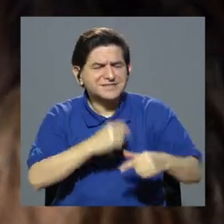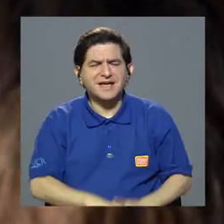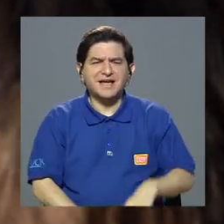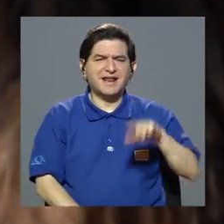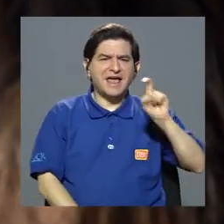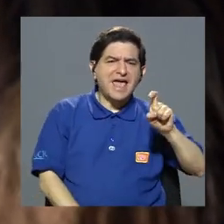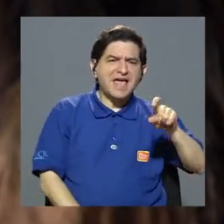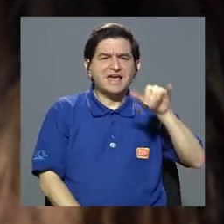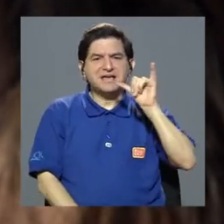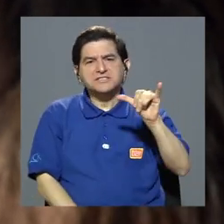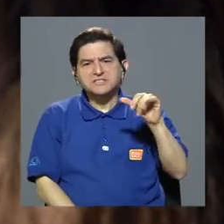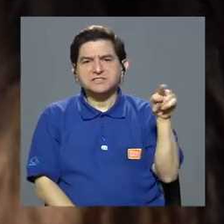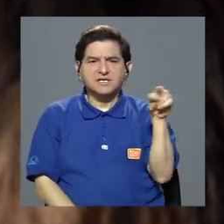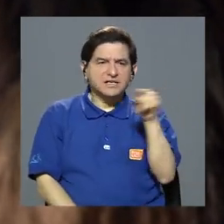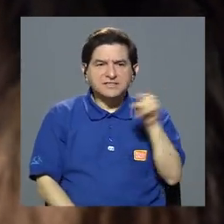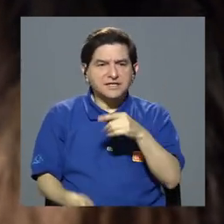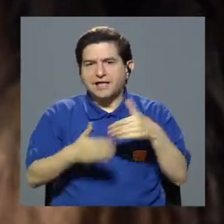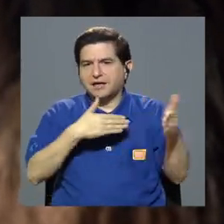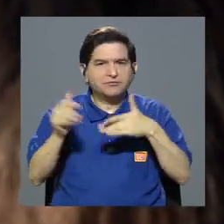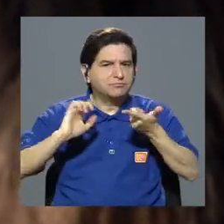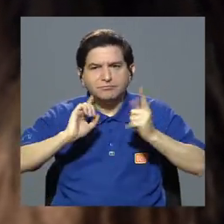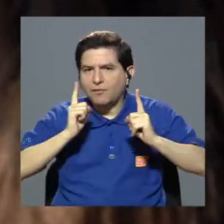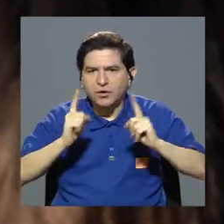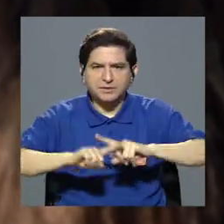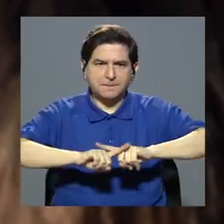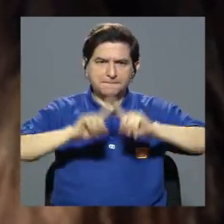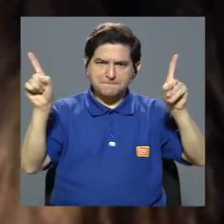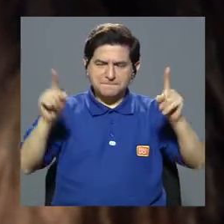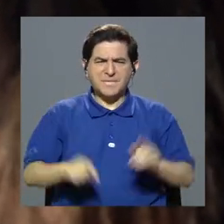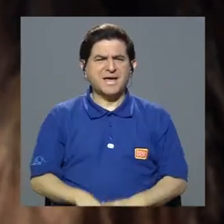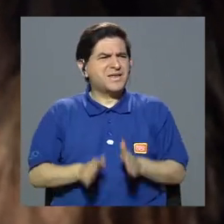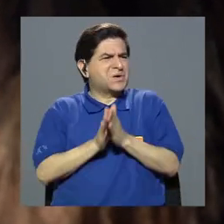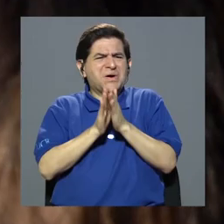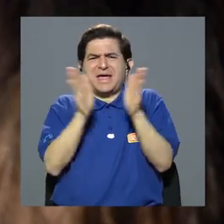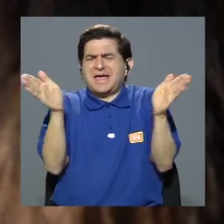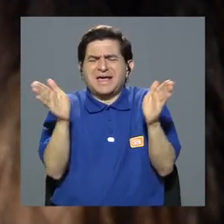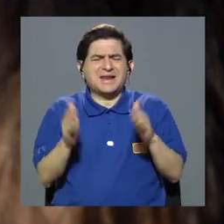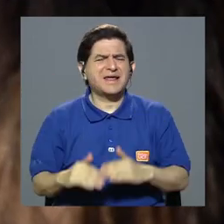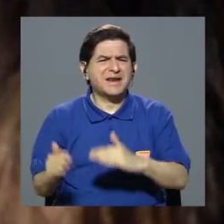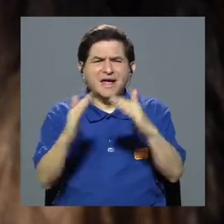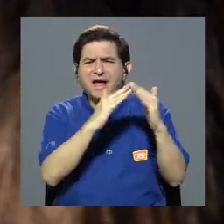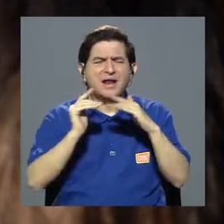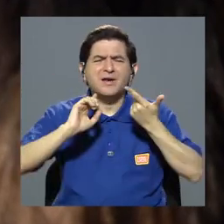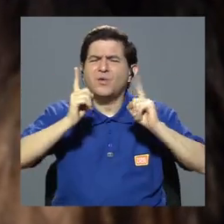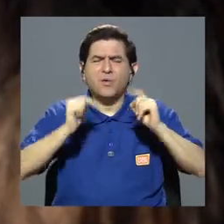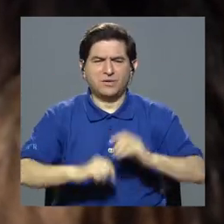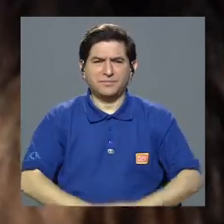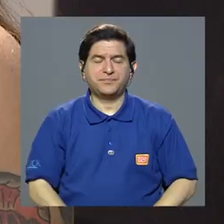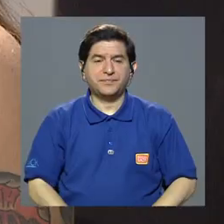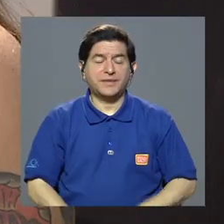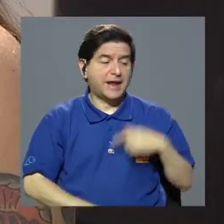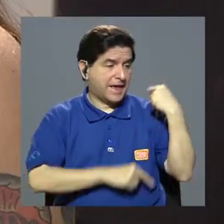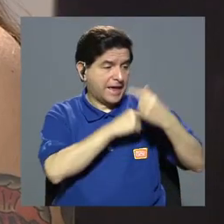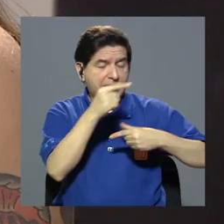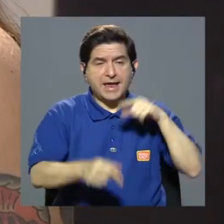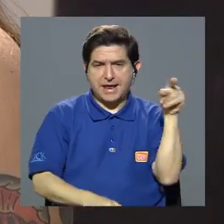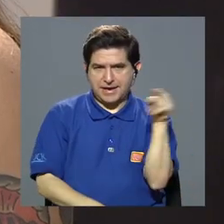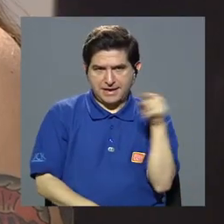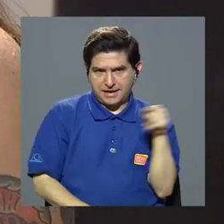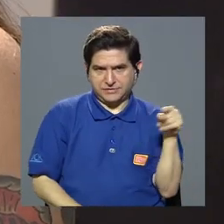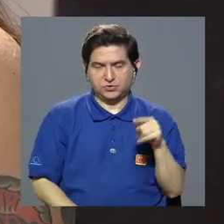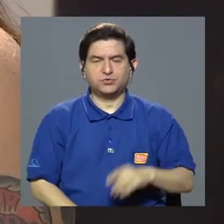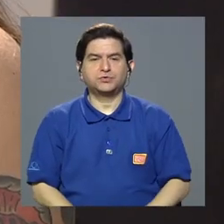x 10 eta la que sea pero más o menos en términos generales de cuál público estamos hablando aunque la generación